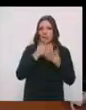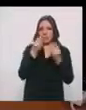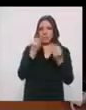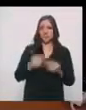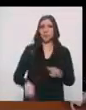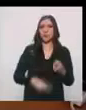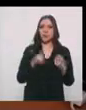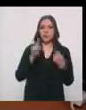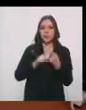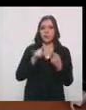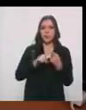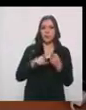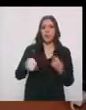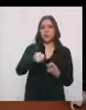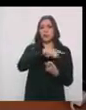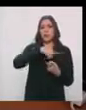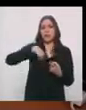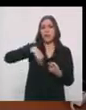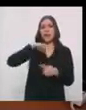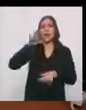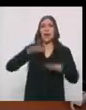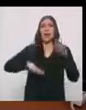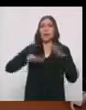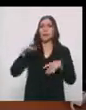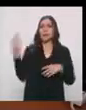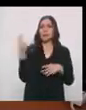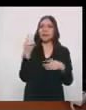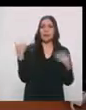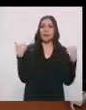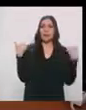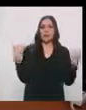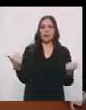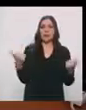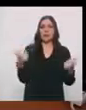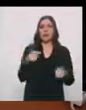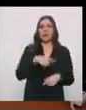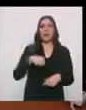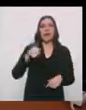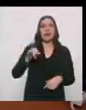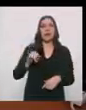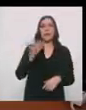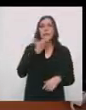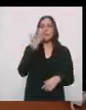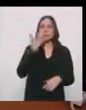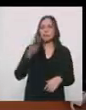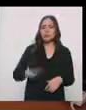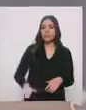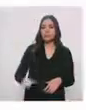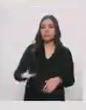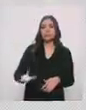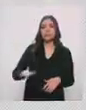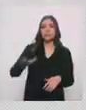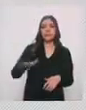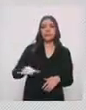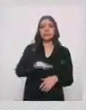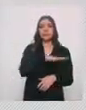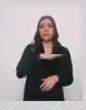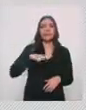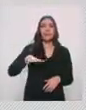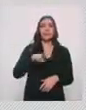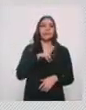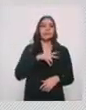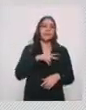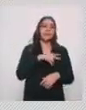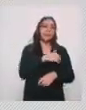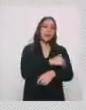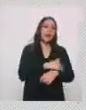cultura tendríamos que entender en muchas ocasiones, hemos venido creciendo y trasladando entre nuestra gente, entre nuestros hijos, entre nuestros